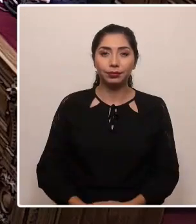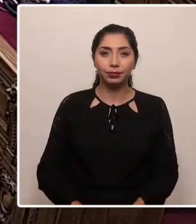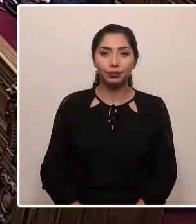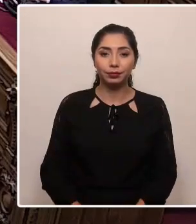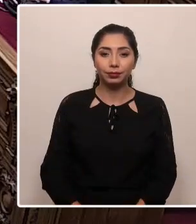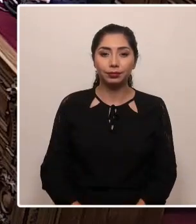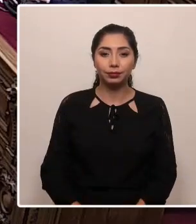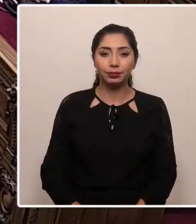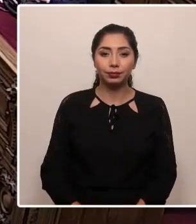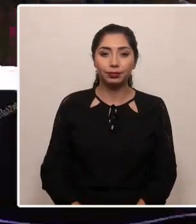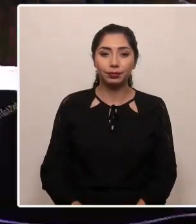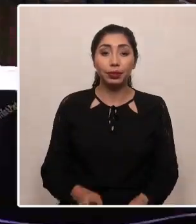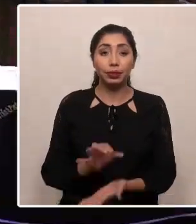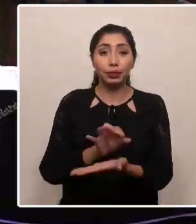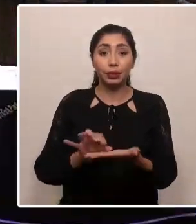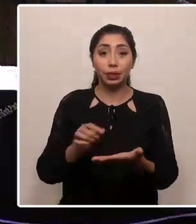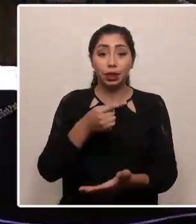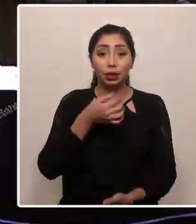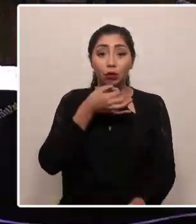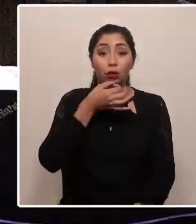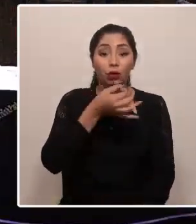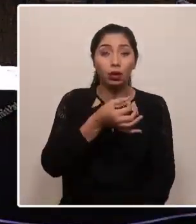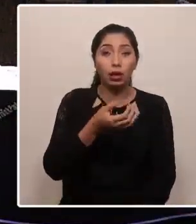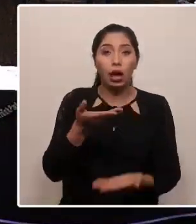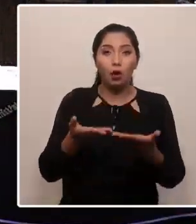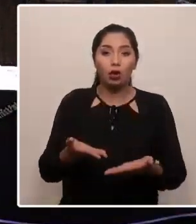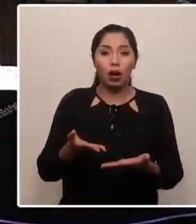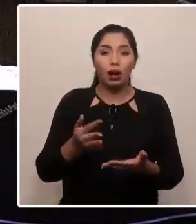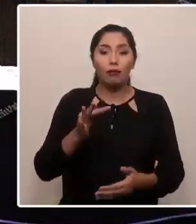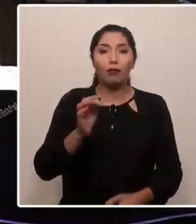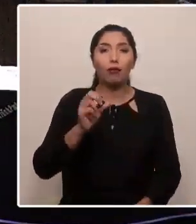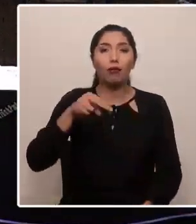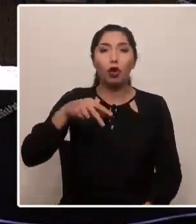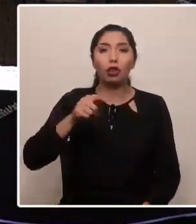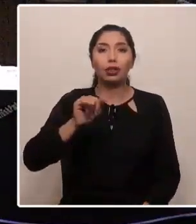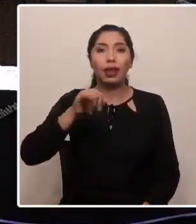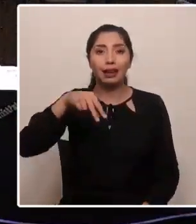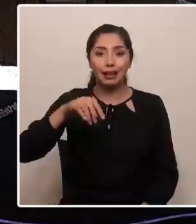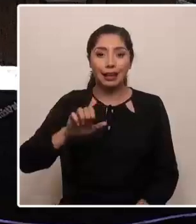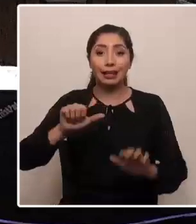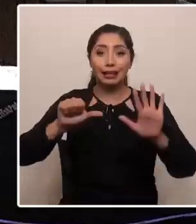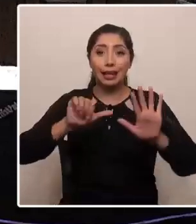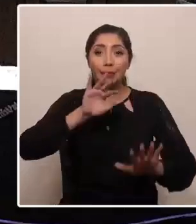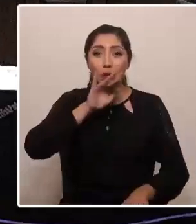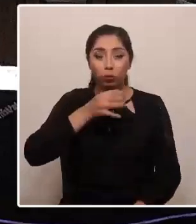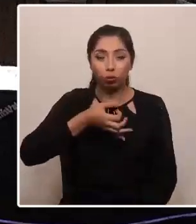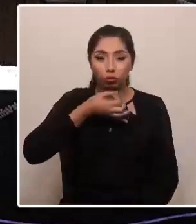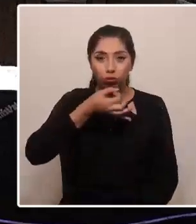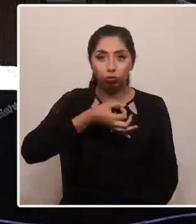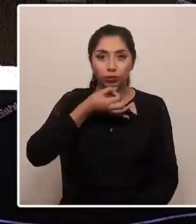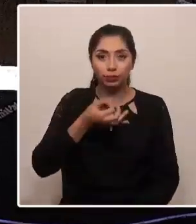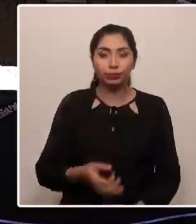Tiene la palabra el convencional Bernardo Fonten por 6 minutos, incluidos los 3 que le ha cedido el señor Luis Mayol.